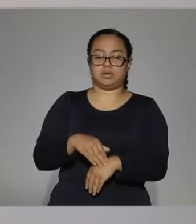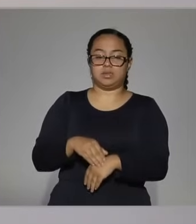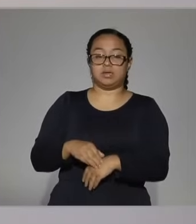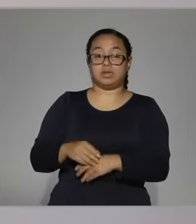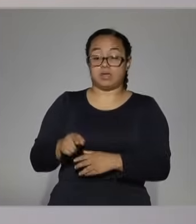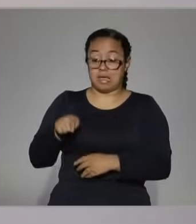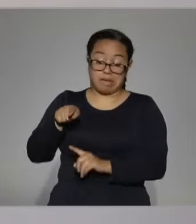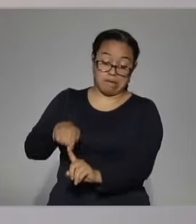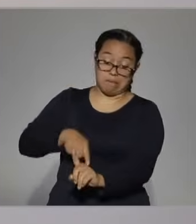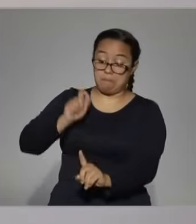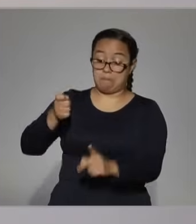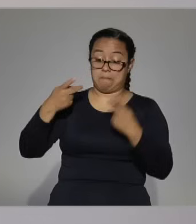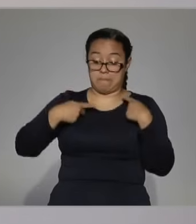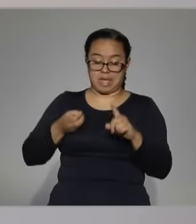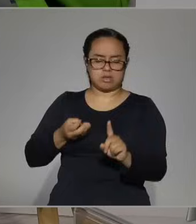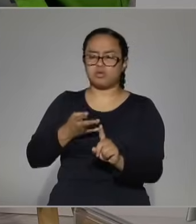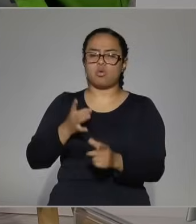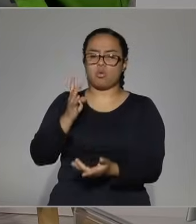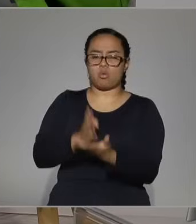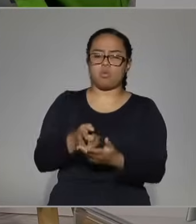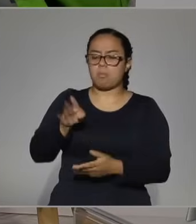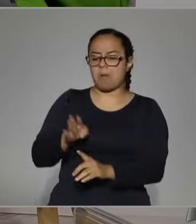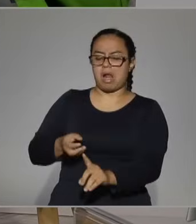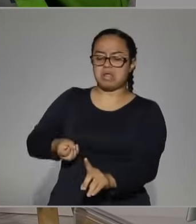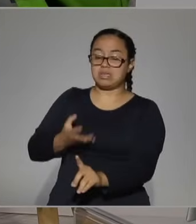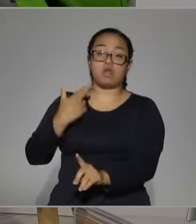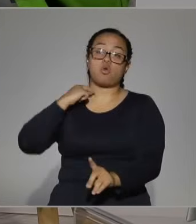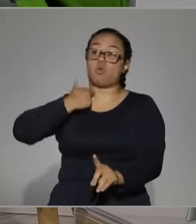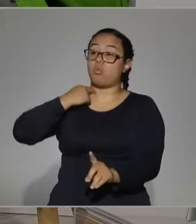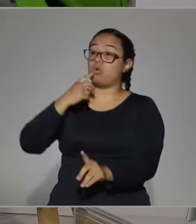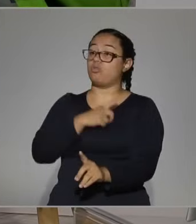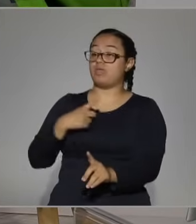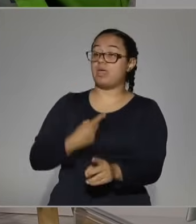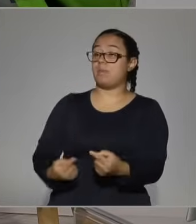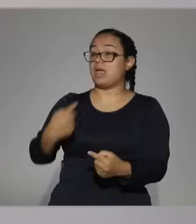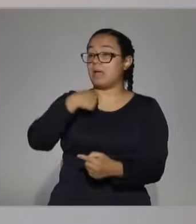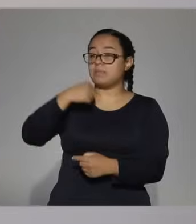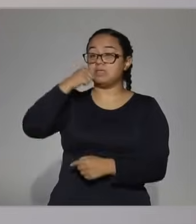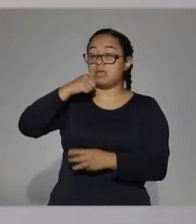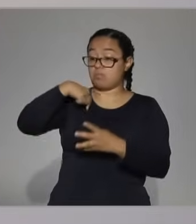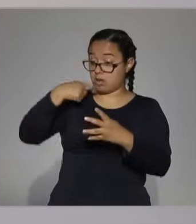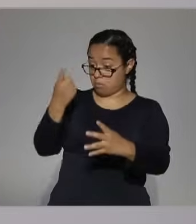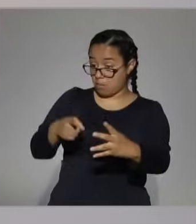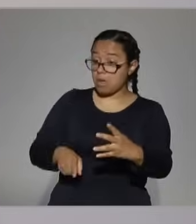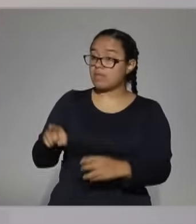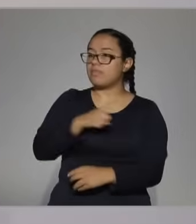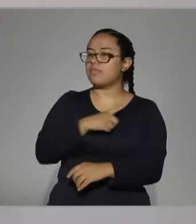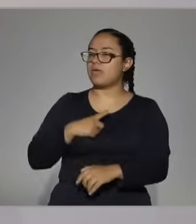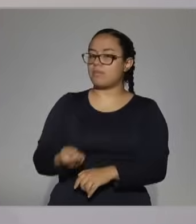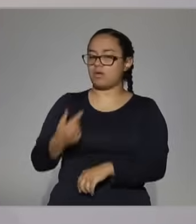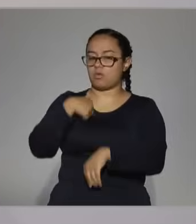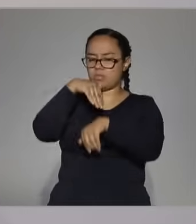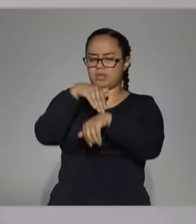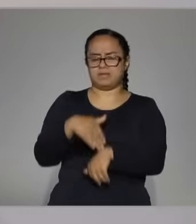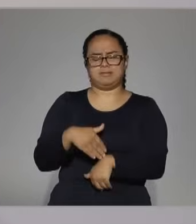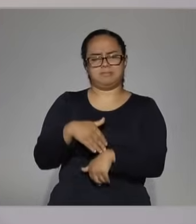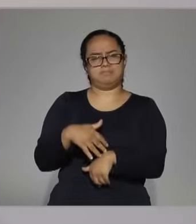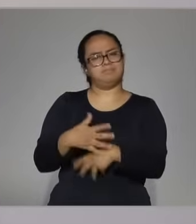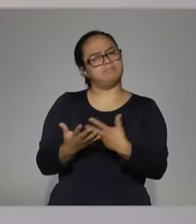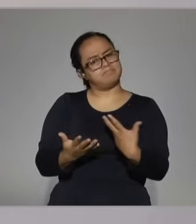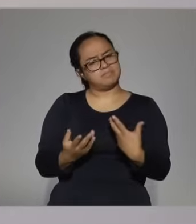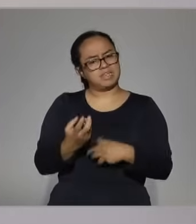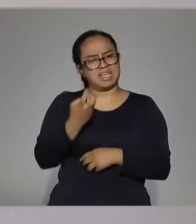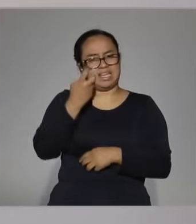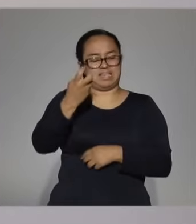como tal. Quiero que sea simplemente un robot que obedezca instrucciones. Eso, justamente, pues es